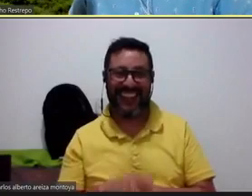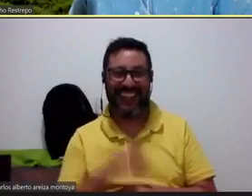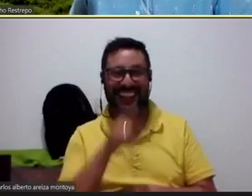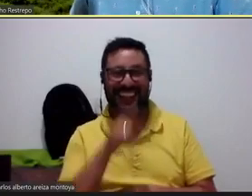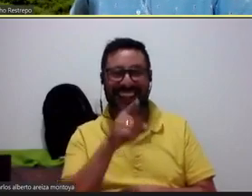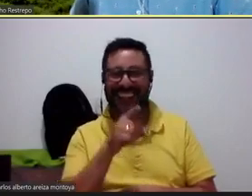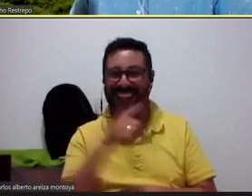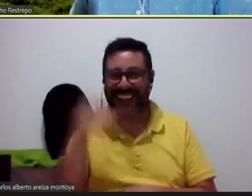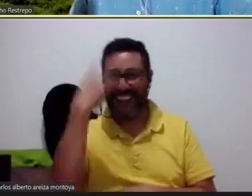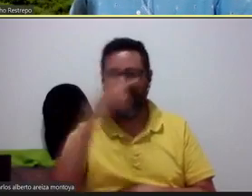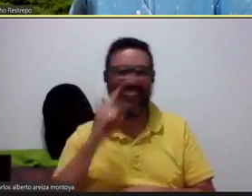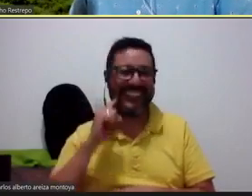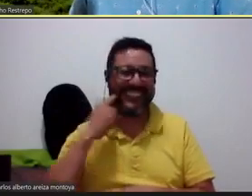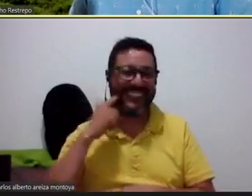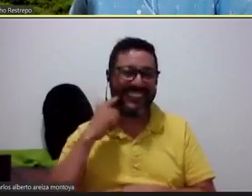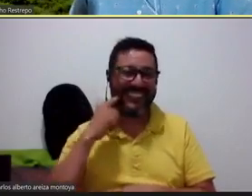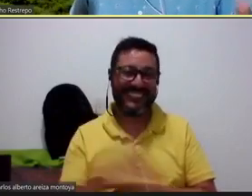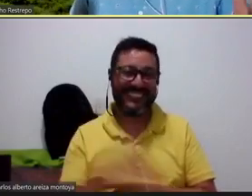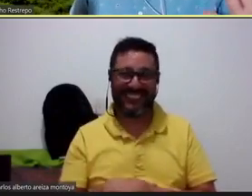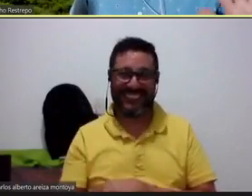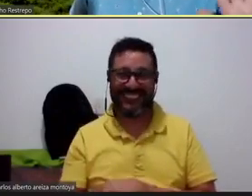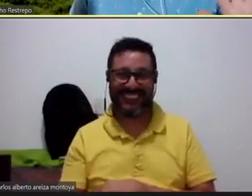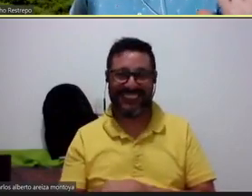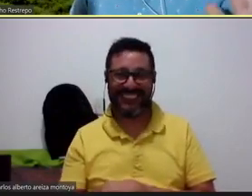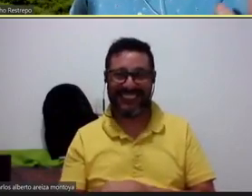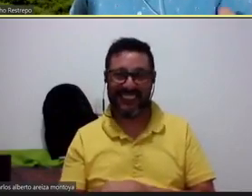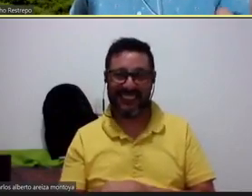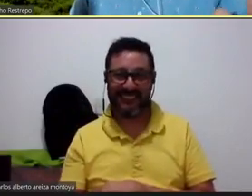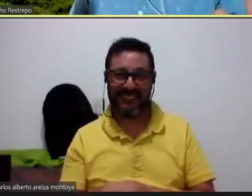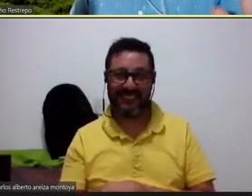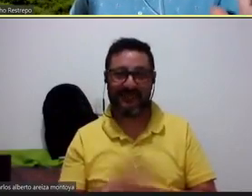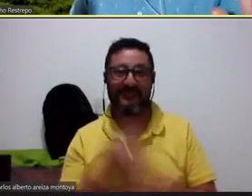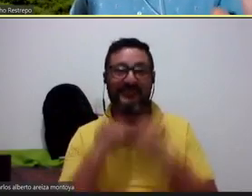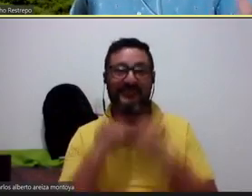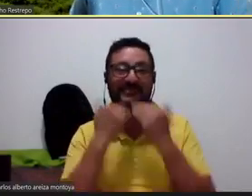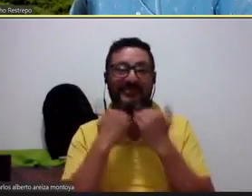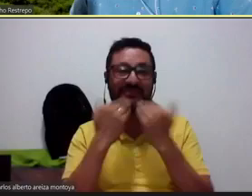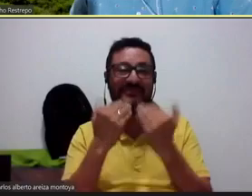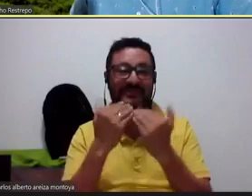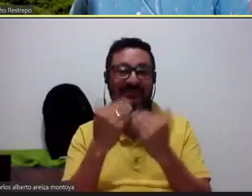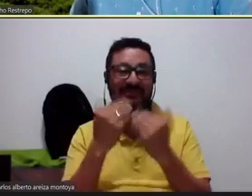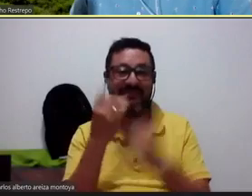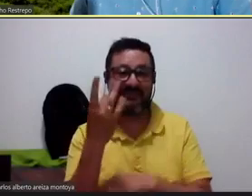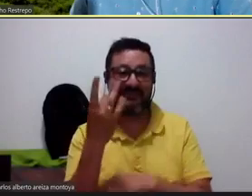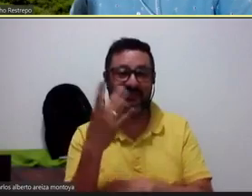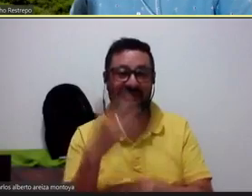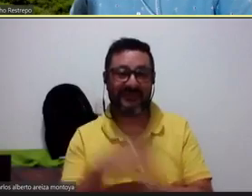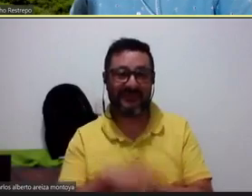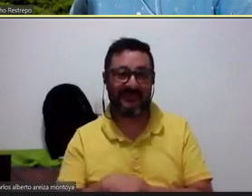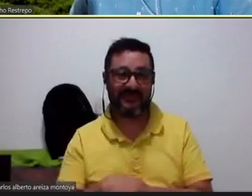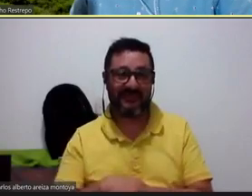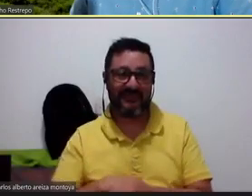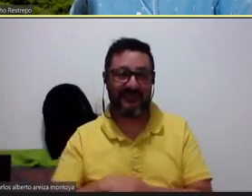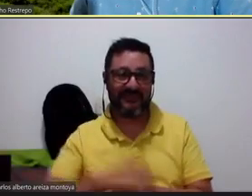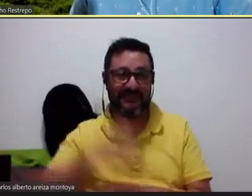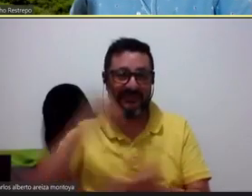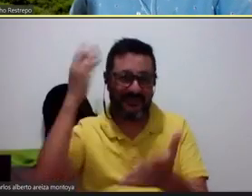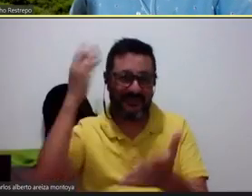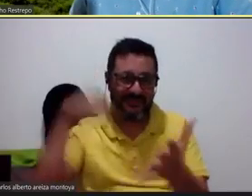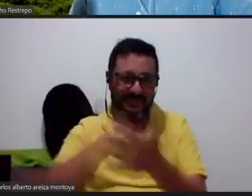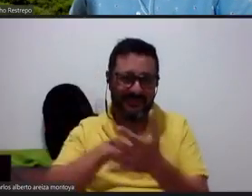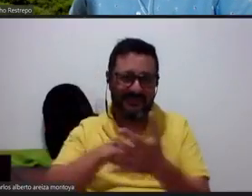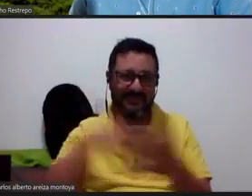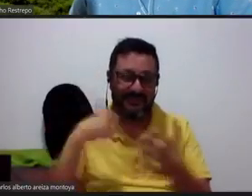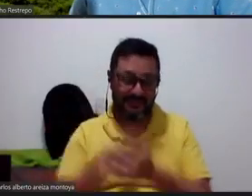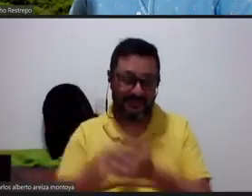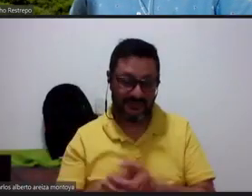Víctor también, no sé si sea los deportes donde más tienen que padecer con lesiones, Sebas, ¿o qué?